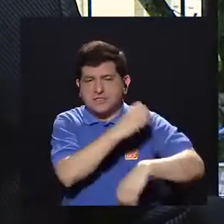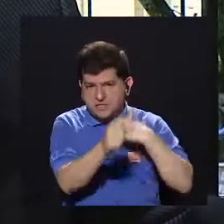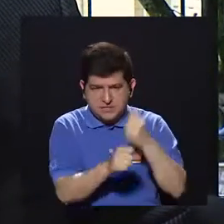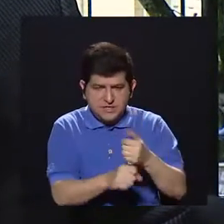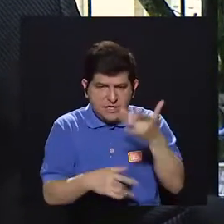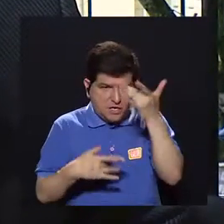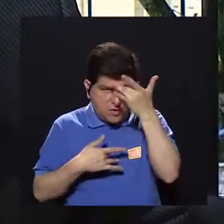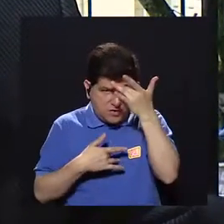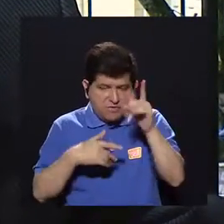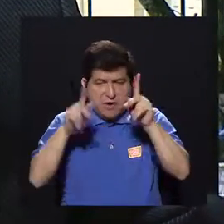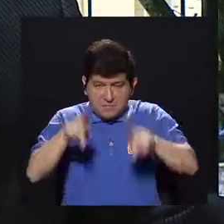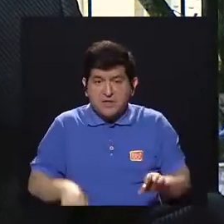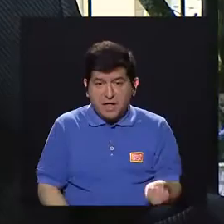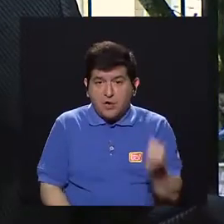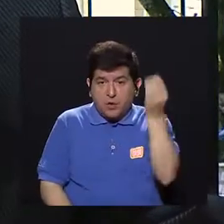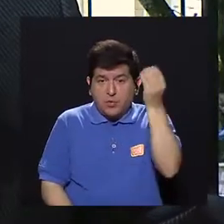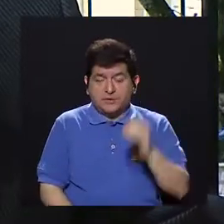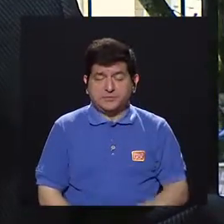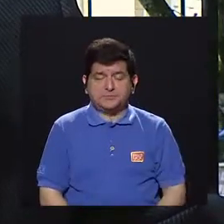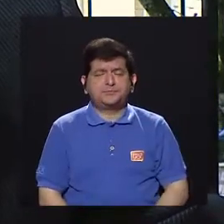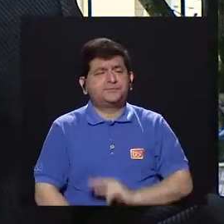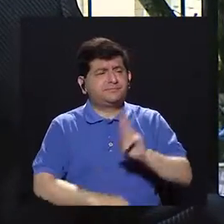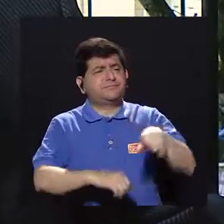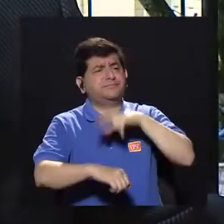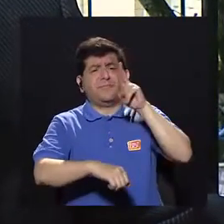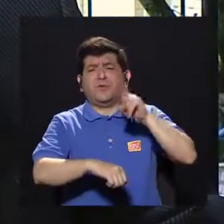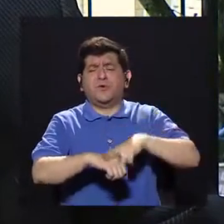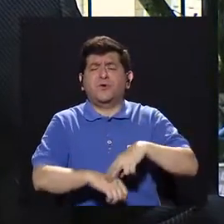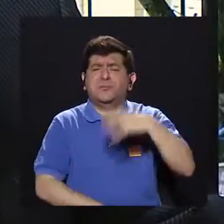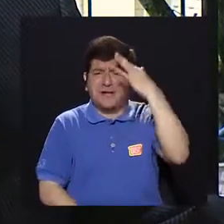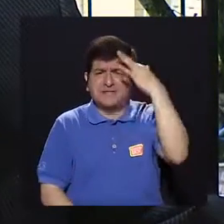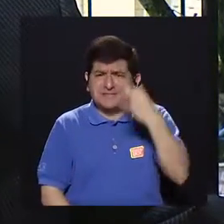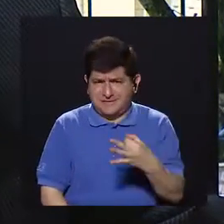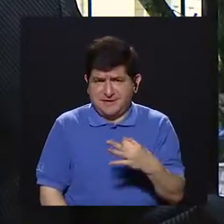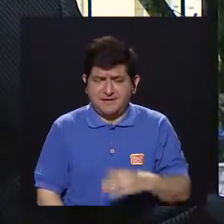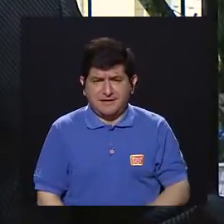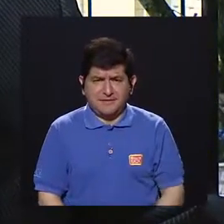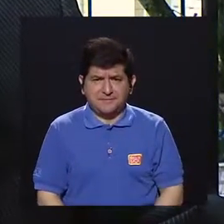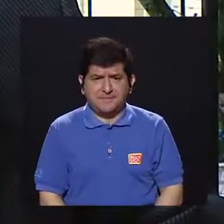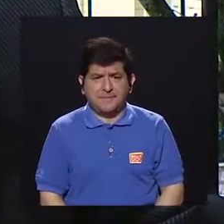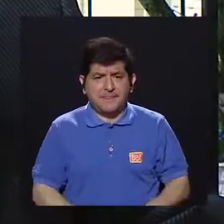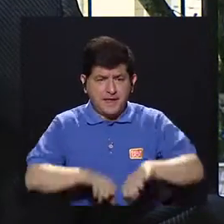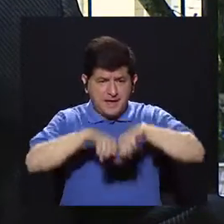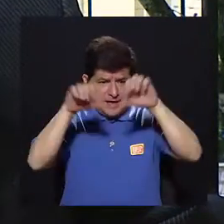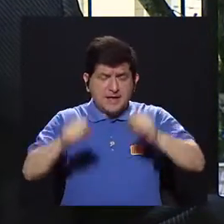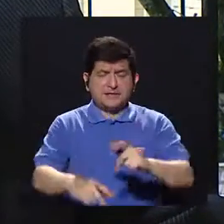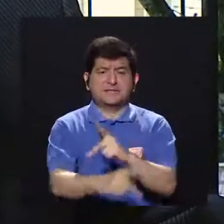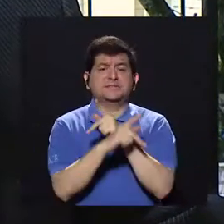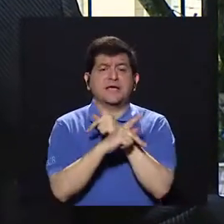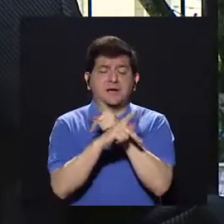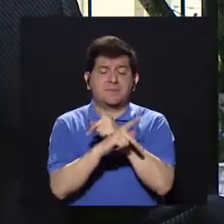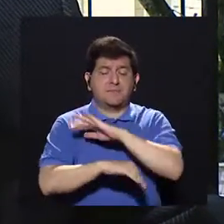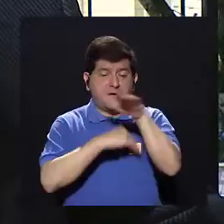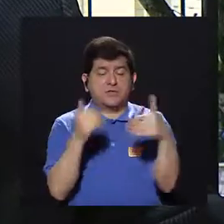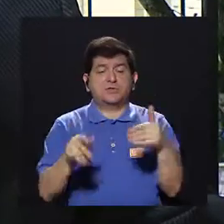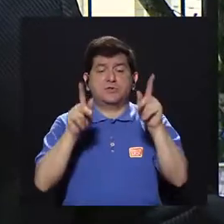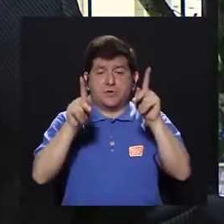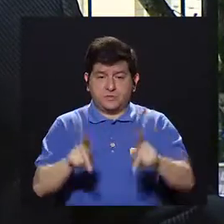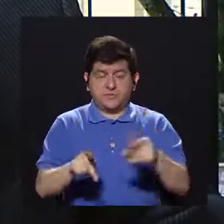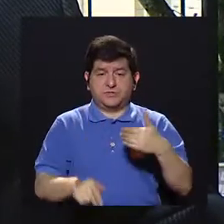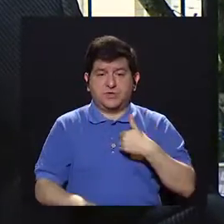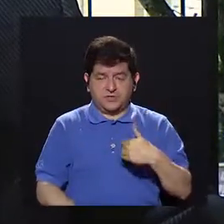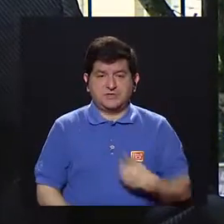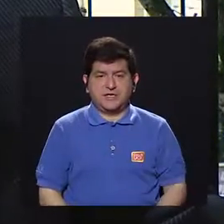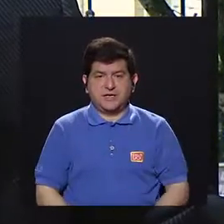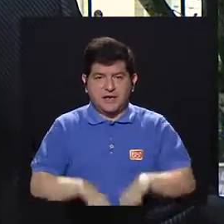años. Es una enfermedad de las personas jóvenes, que usualmente se considera en que el sistema de protección que todos